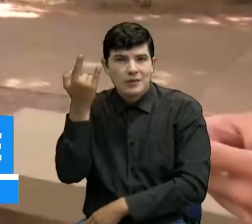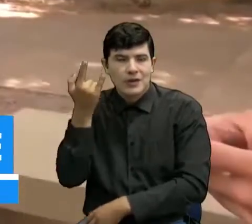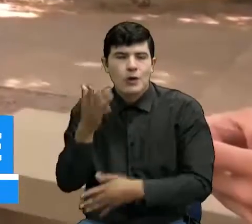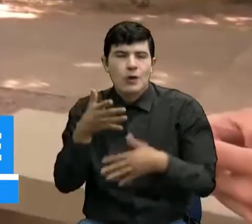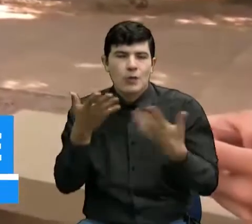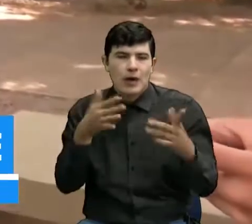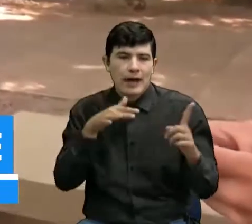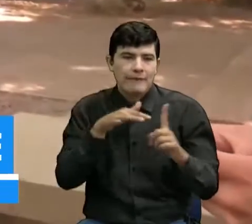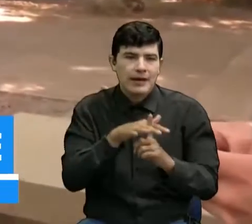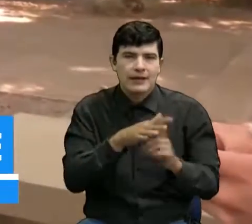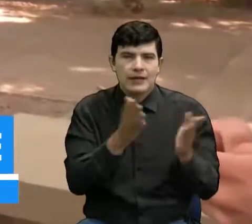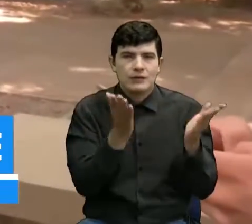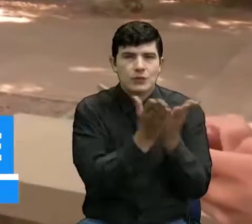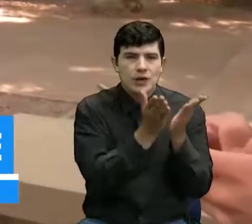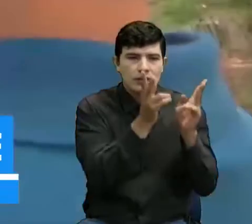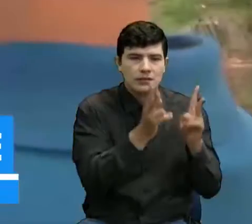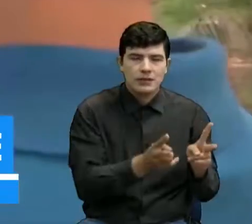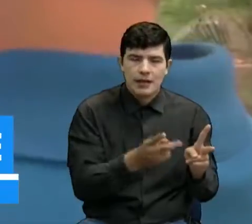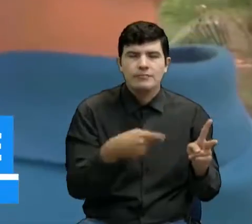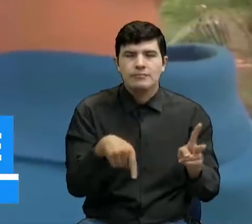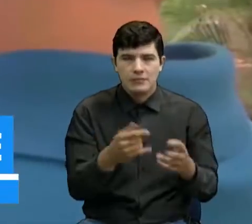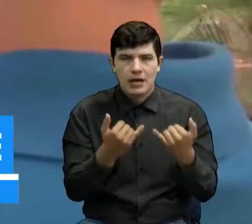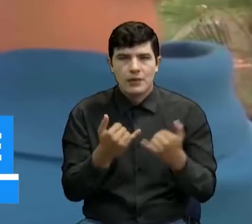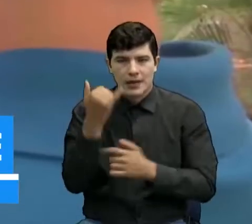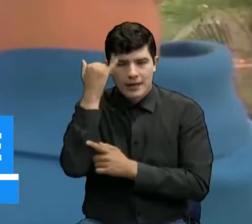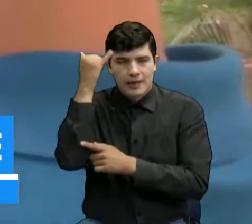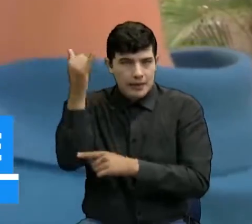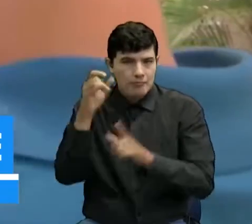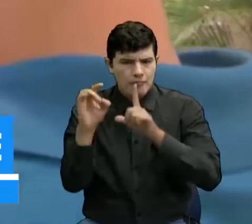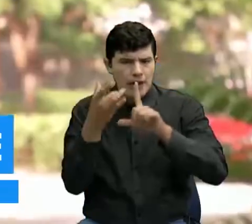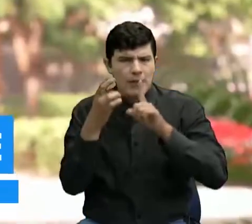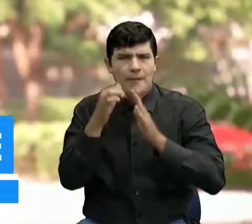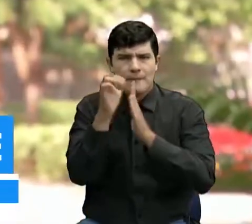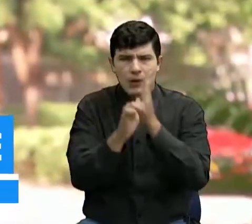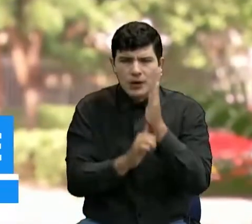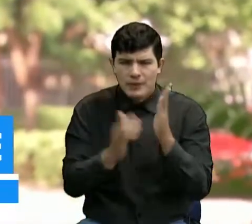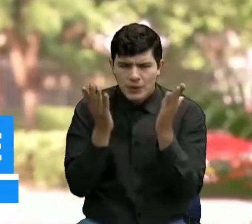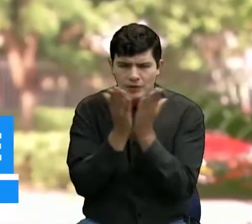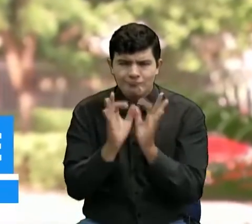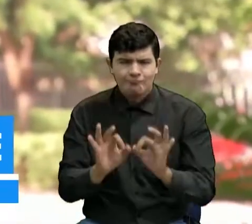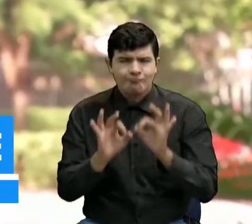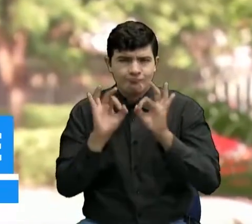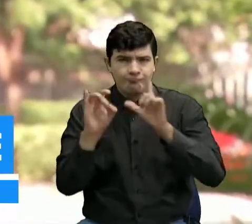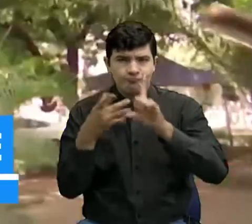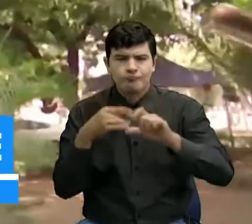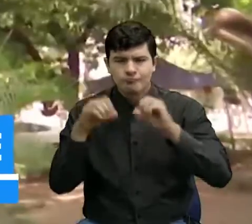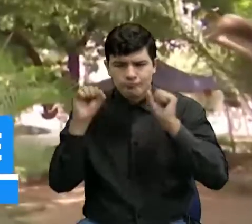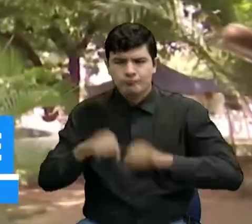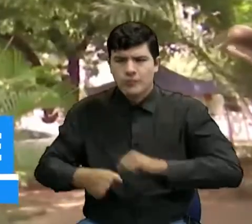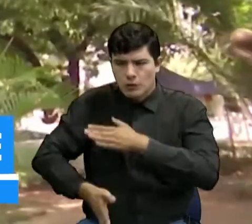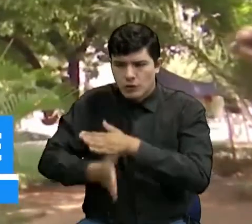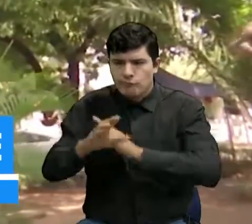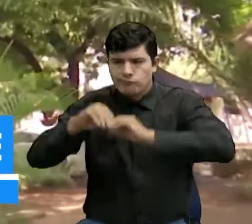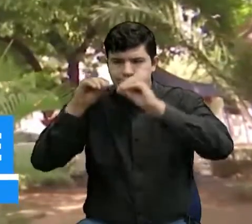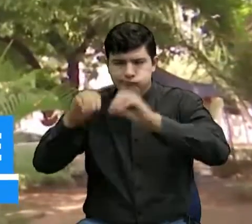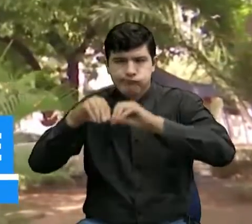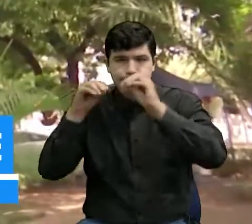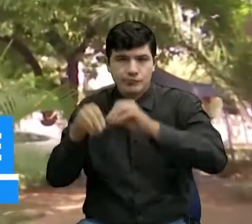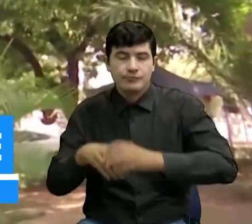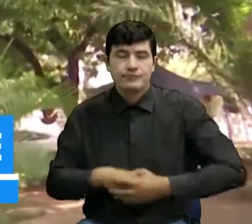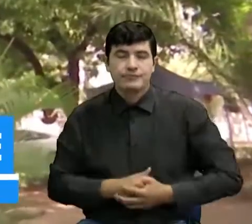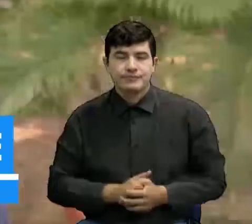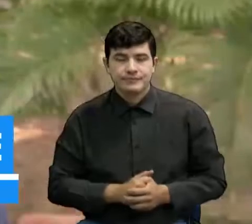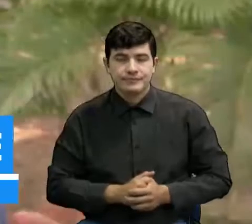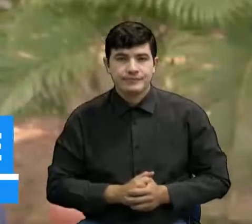educativo. Esta iniciativa hace parte del Premio Nacional Colombia Participa 2020, que reconoce la participación ciudadana y liderazgo masculino.